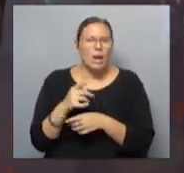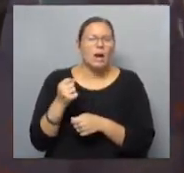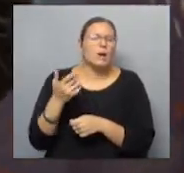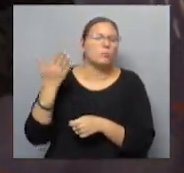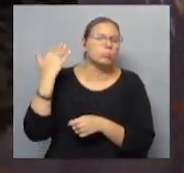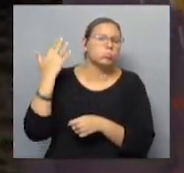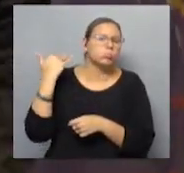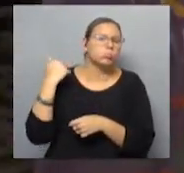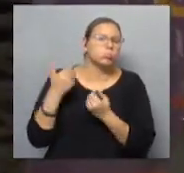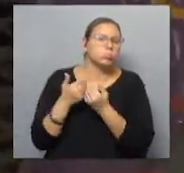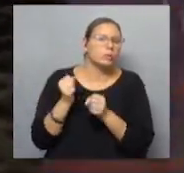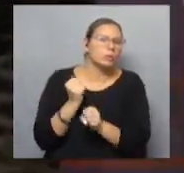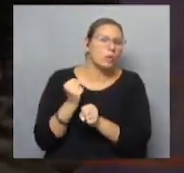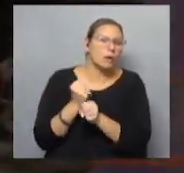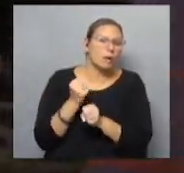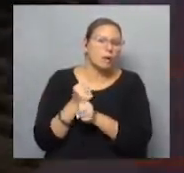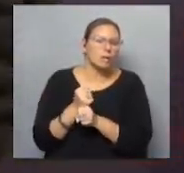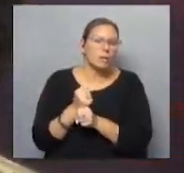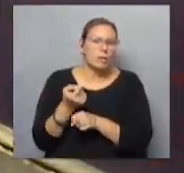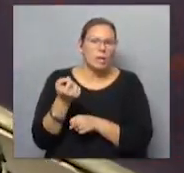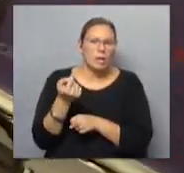cuánto trabajan de esto ustedes?